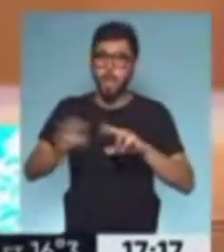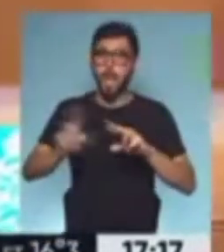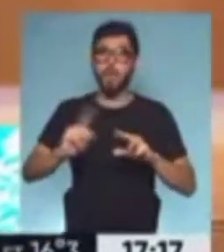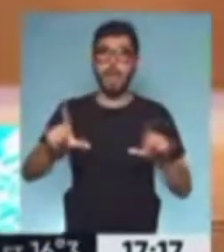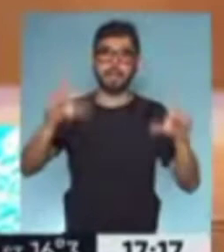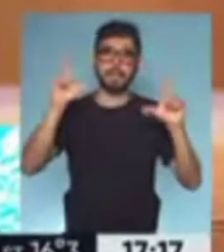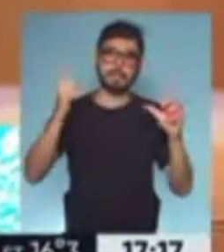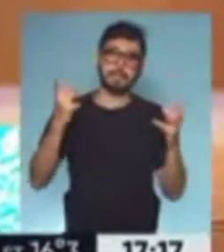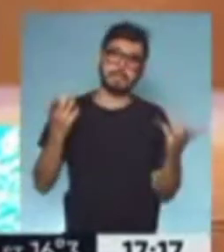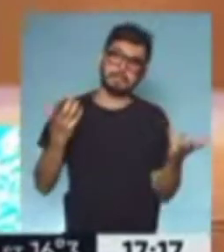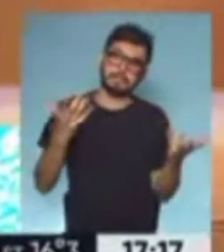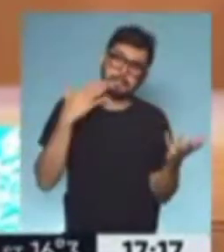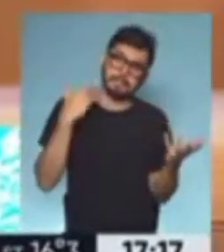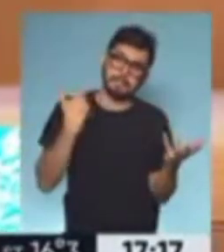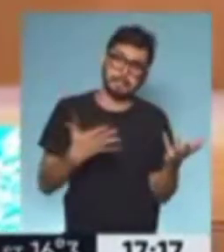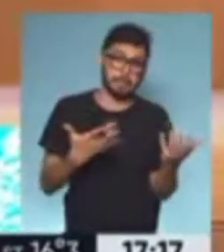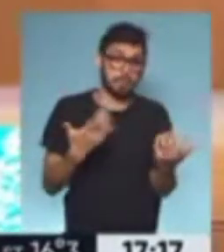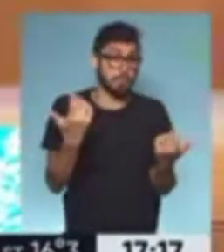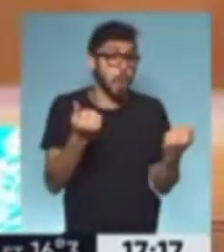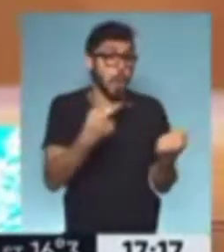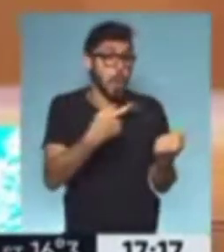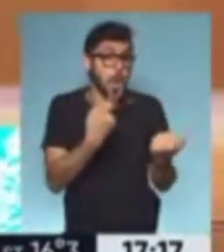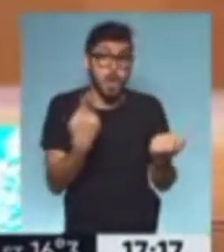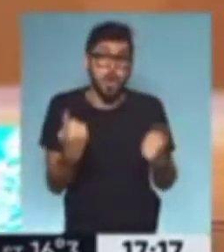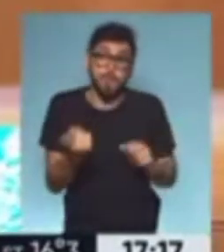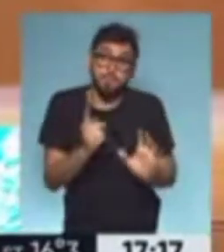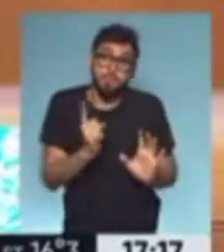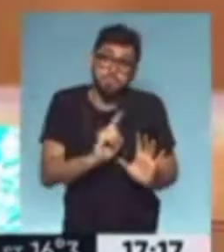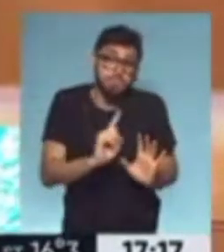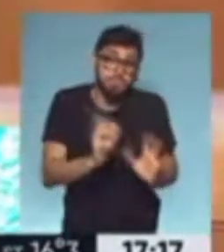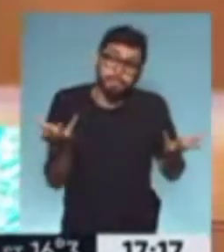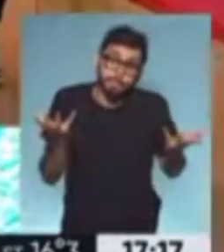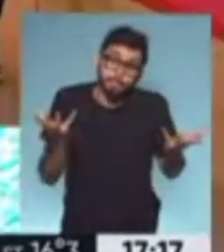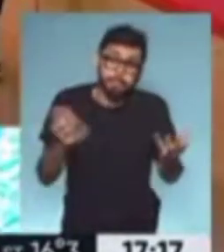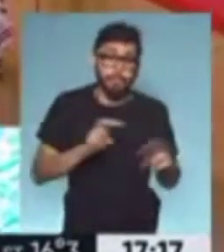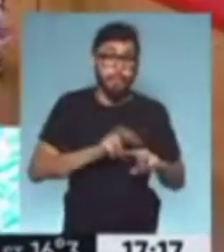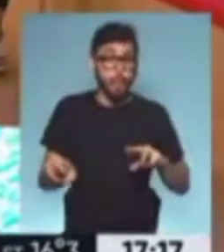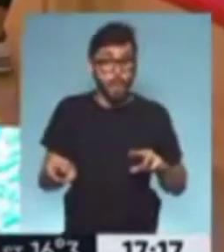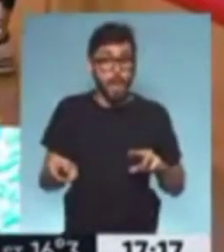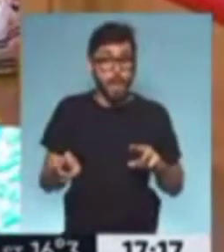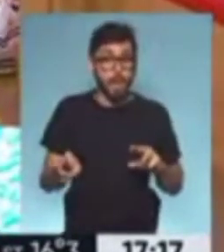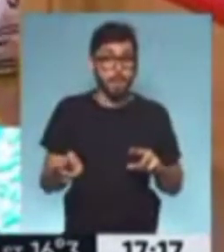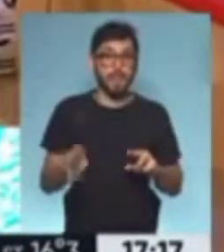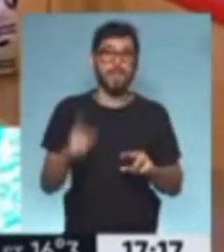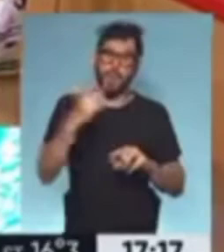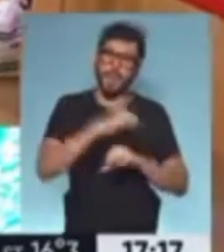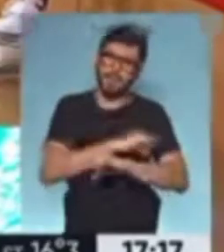mal por querer bajarte un auto de alguien que no está capacitado. Digo, también recordemos eso. Va para los pibes,